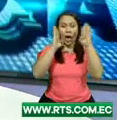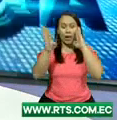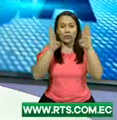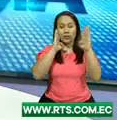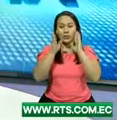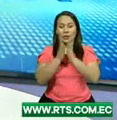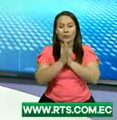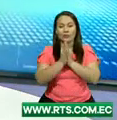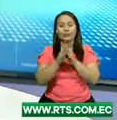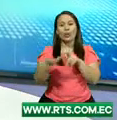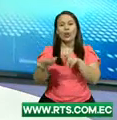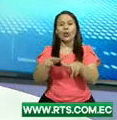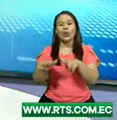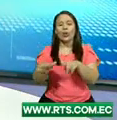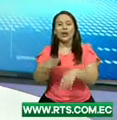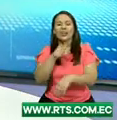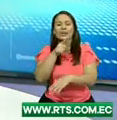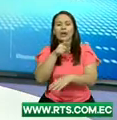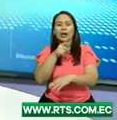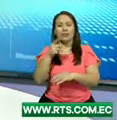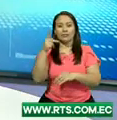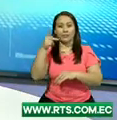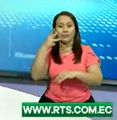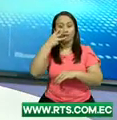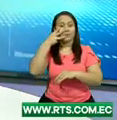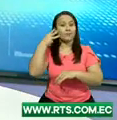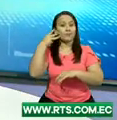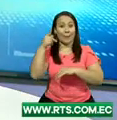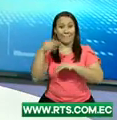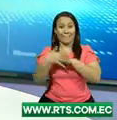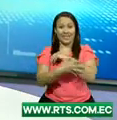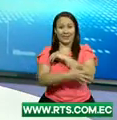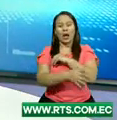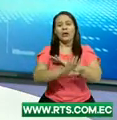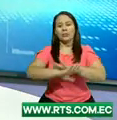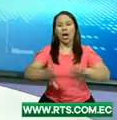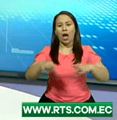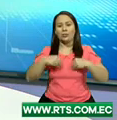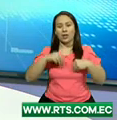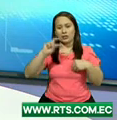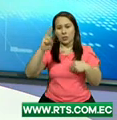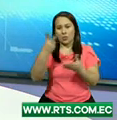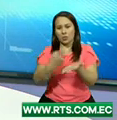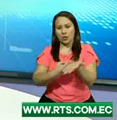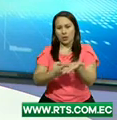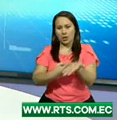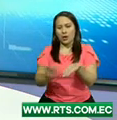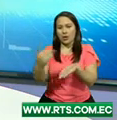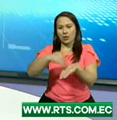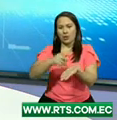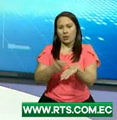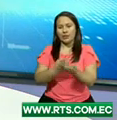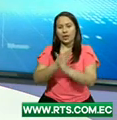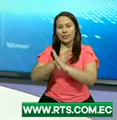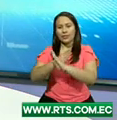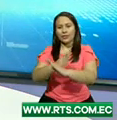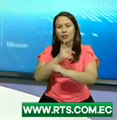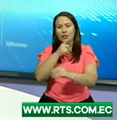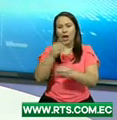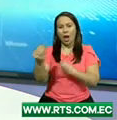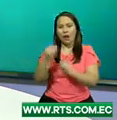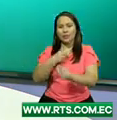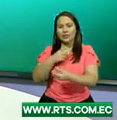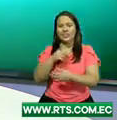porque la sala multi competente de pastaza resolvió acoger en segunda instancia el recurso de protección presentado